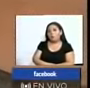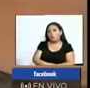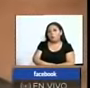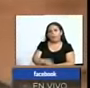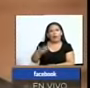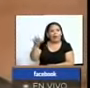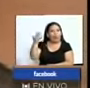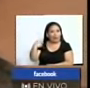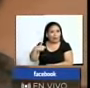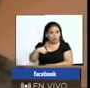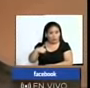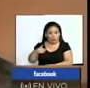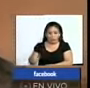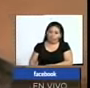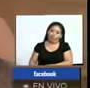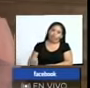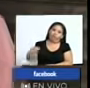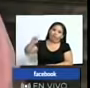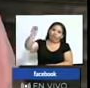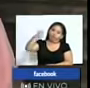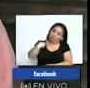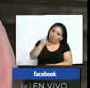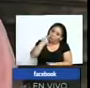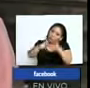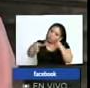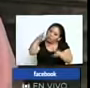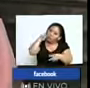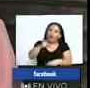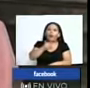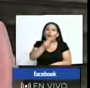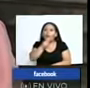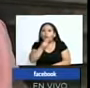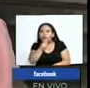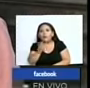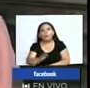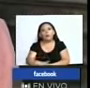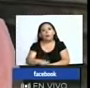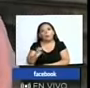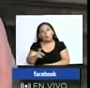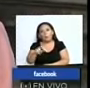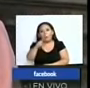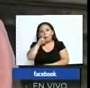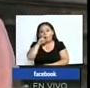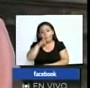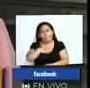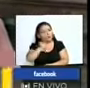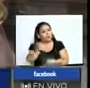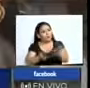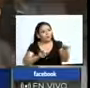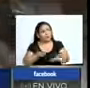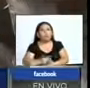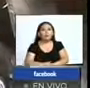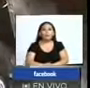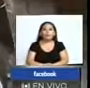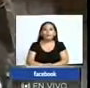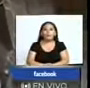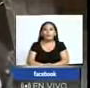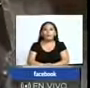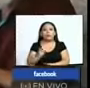Desde pequeño siempre veía a mi abuelo y a mi papá que vendían relojes y a mí me gustaron. Ante